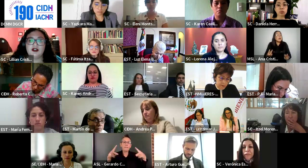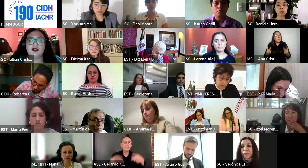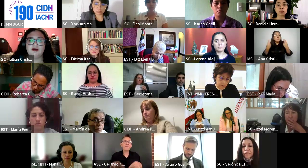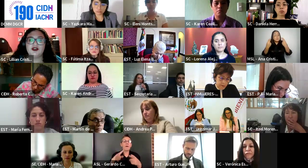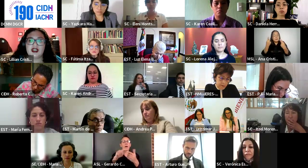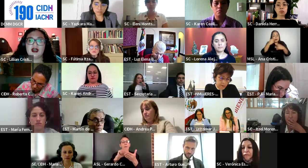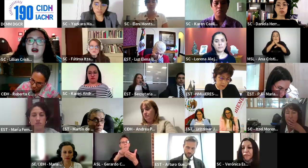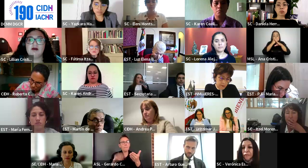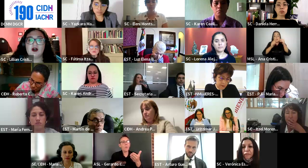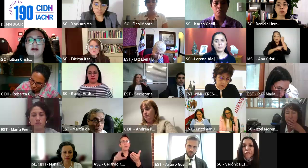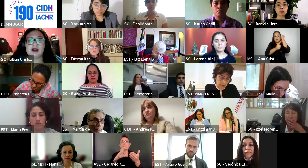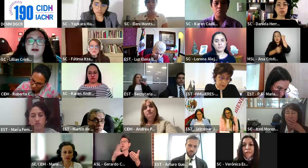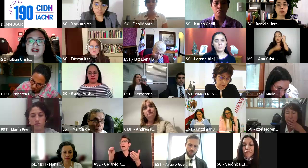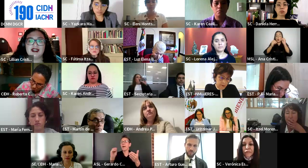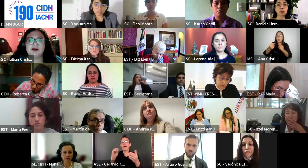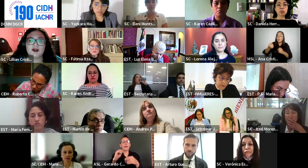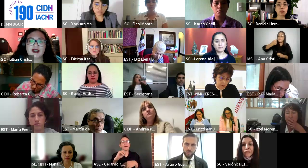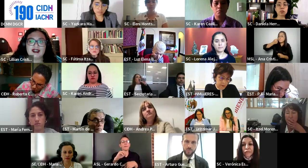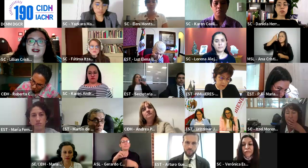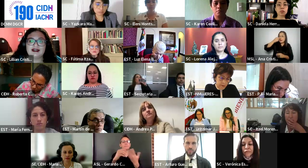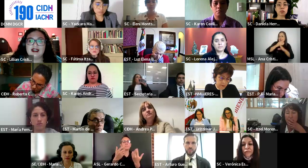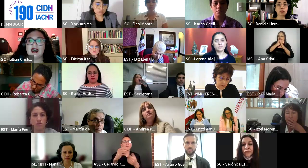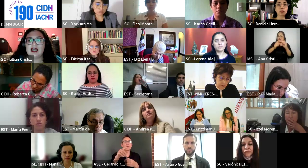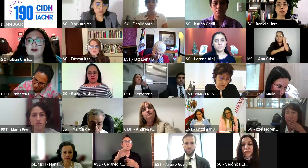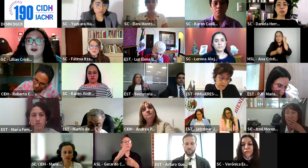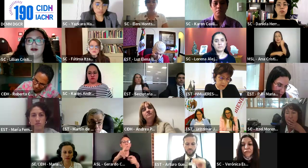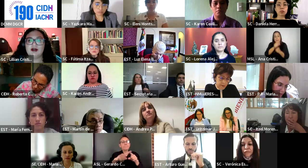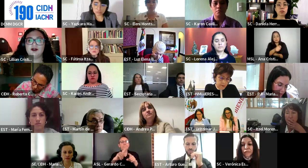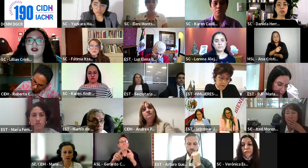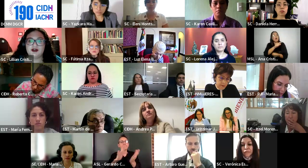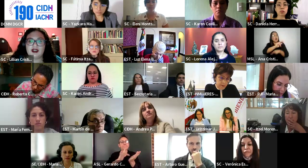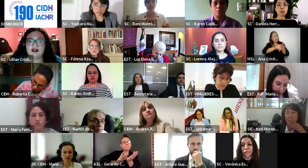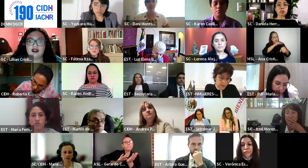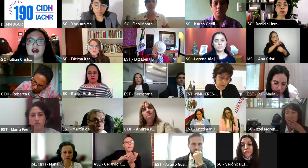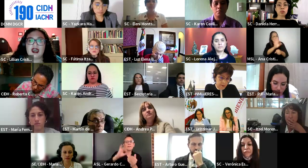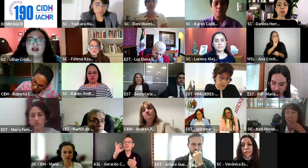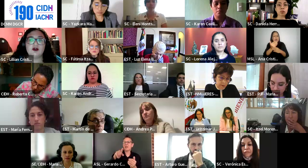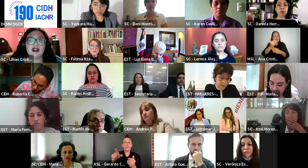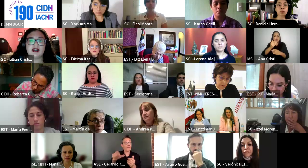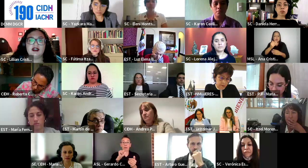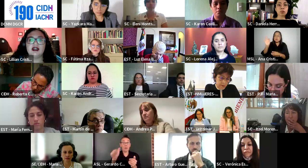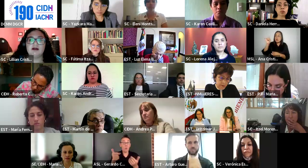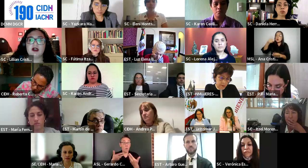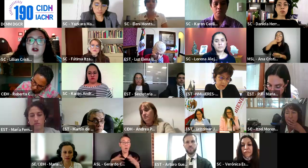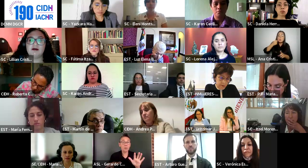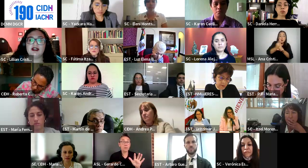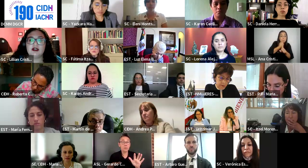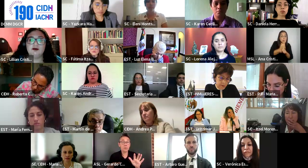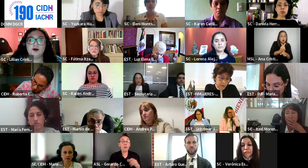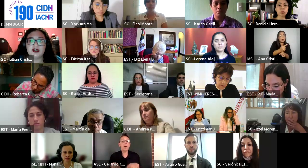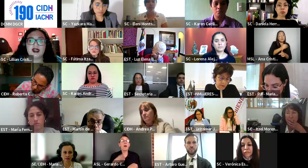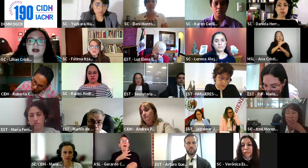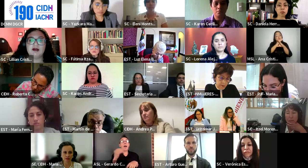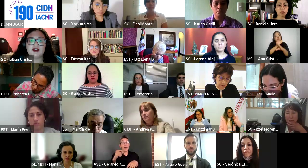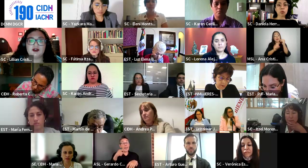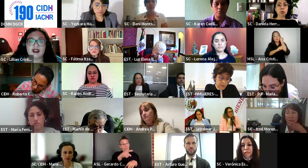anticoncepción forzada bajo la premisa de protegerlas ante un posible abuso sexual. Es urgente que el panorama de